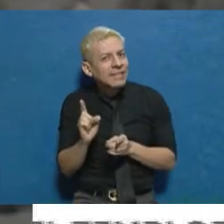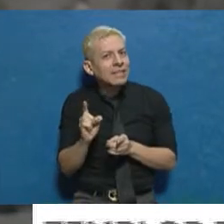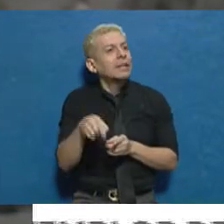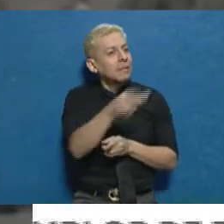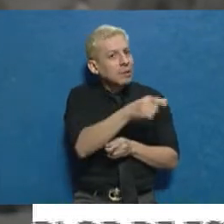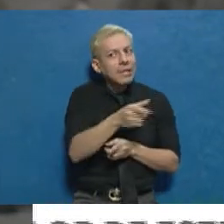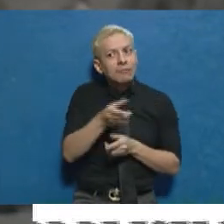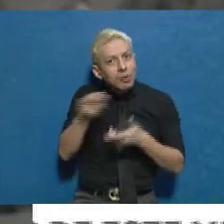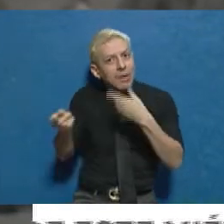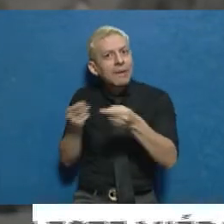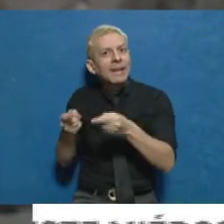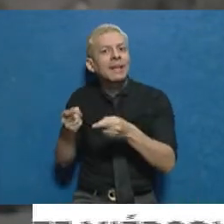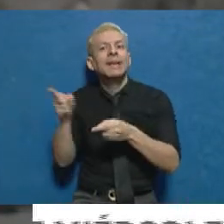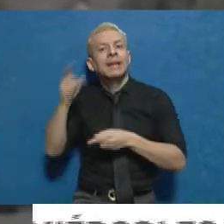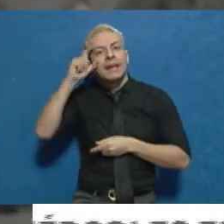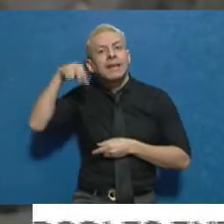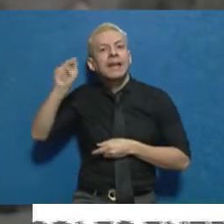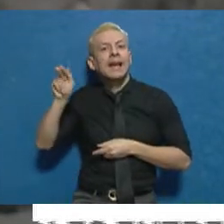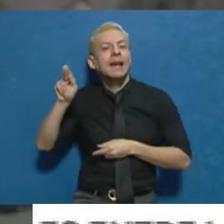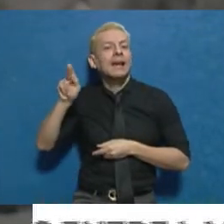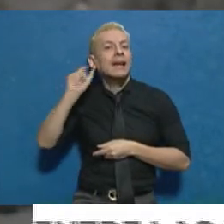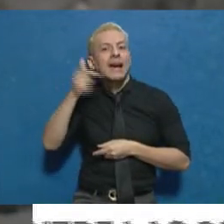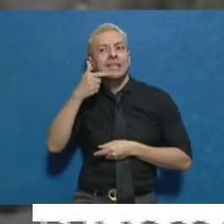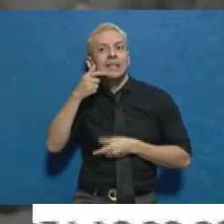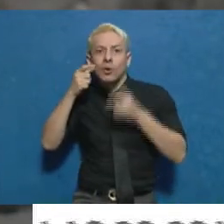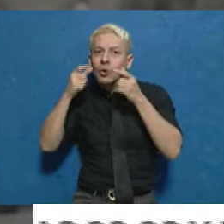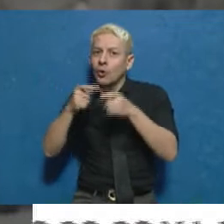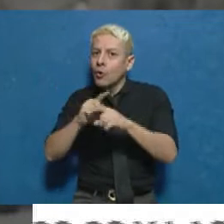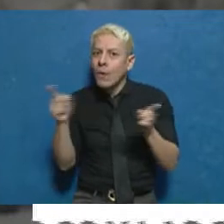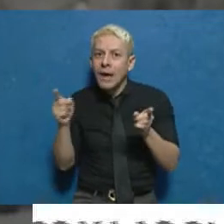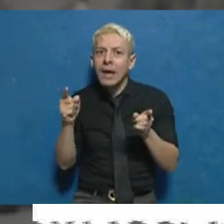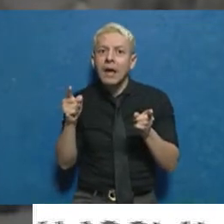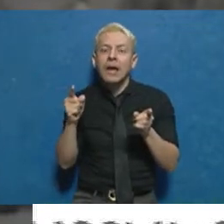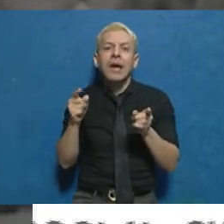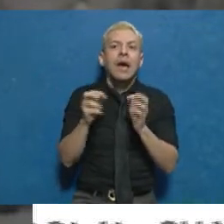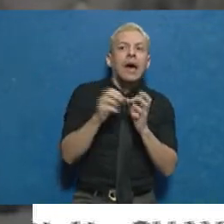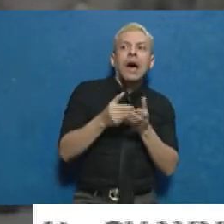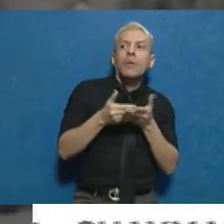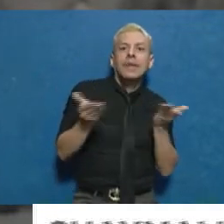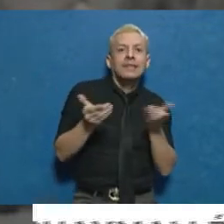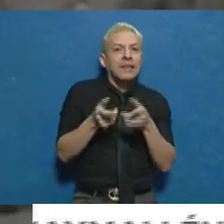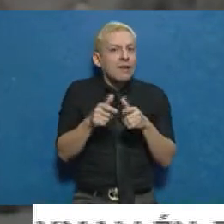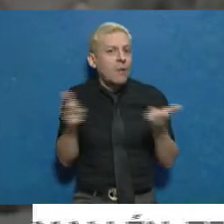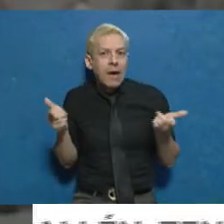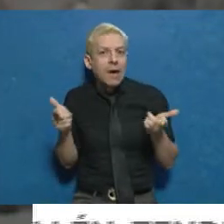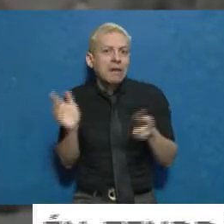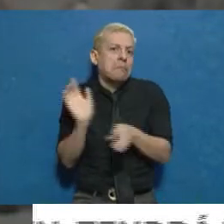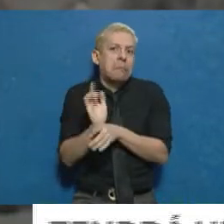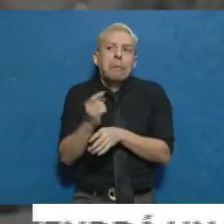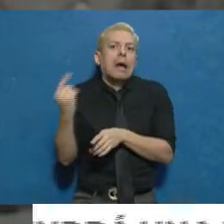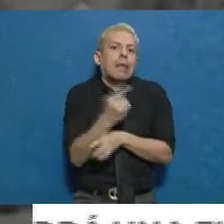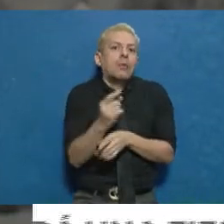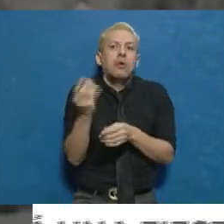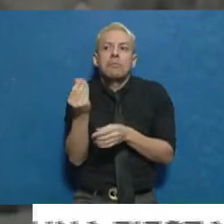regula el ENARGAS y no tiene tarifa, no tiene audiencia para el precio de la tarifa, y